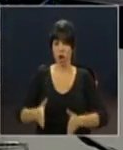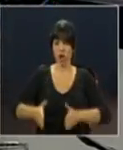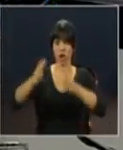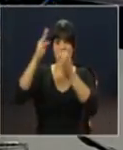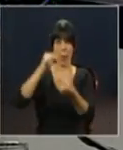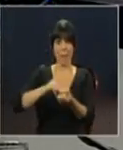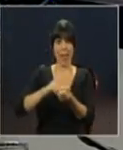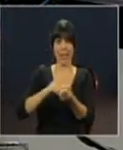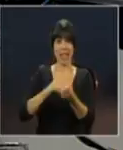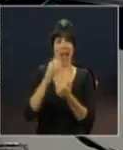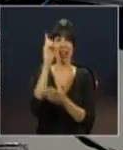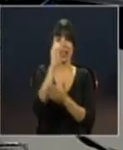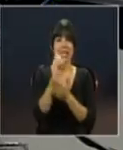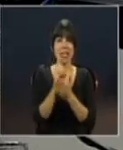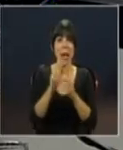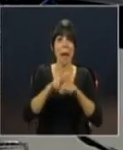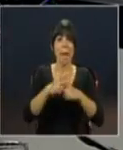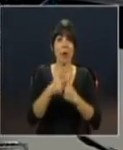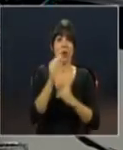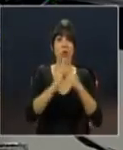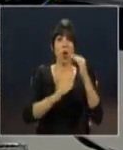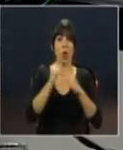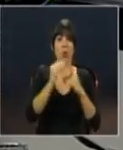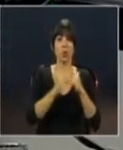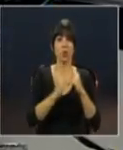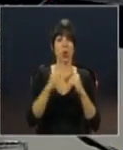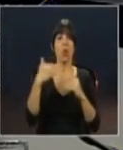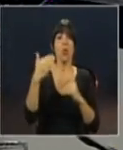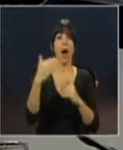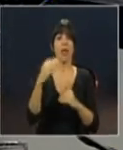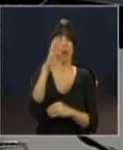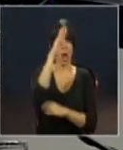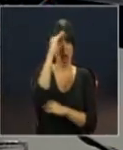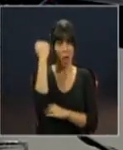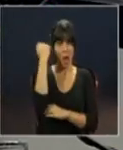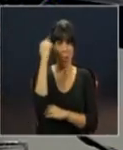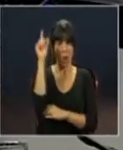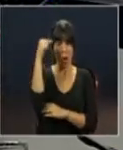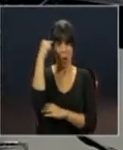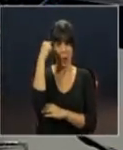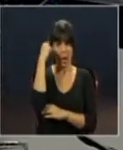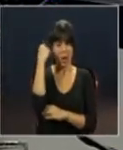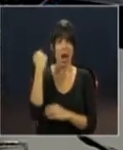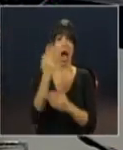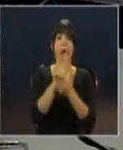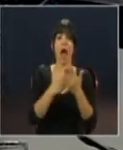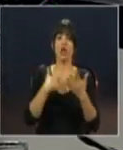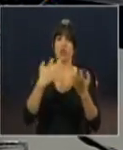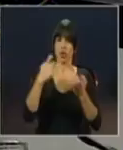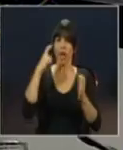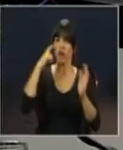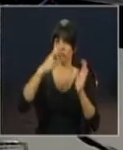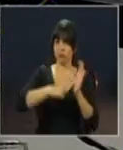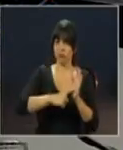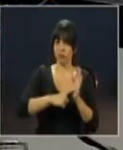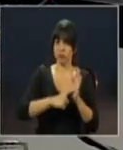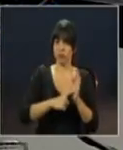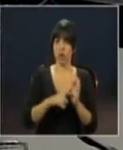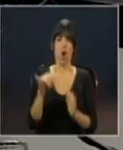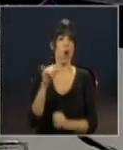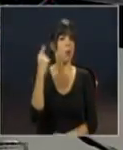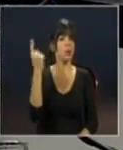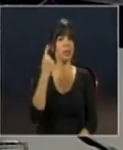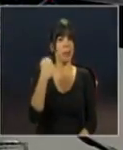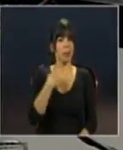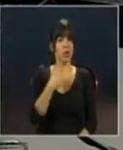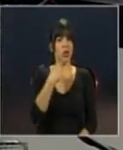se diseñó y se empezó a construir durante la administración Chinchilla Miranda, algo que deseo reconocer, como siempre